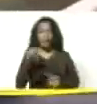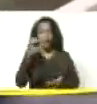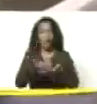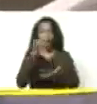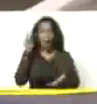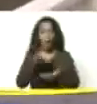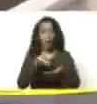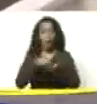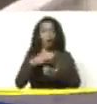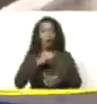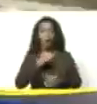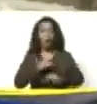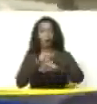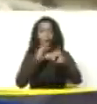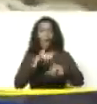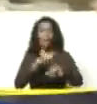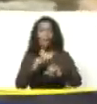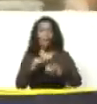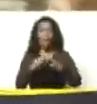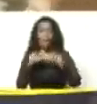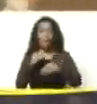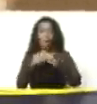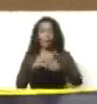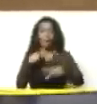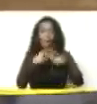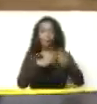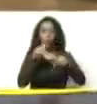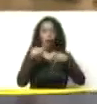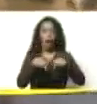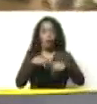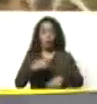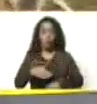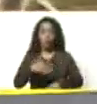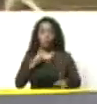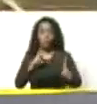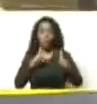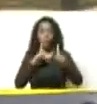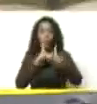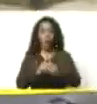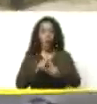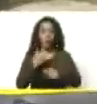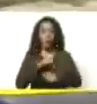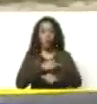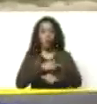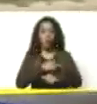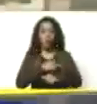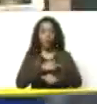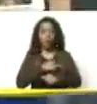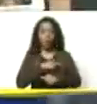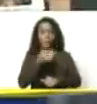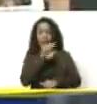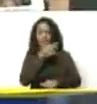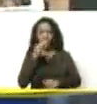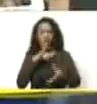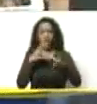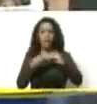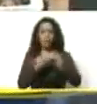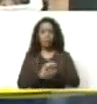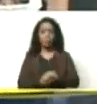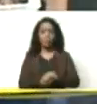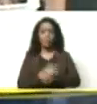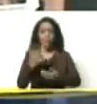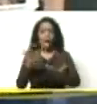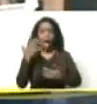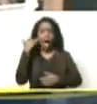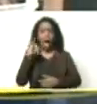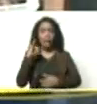estamos muy contentos todo lo que se produce aquí que pueda arrimar a nuestro a nuestro maravilloso club y que hay